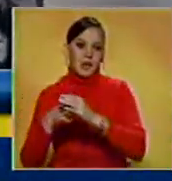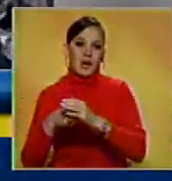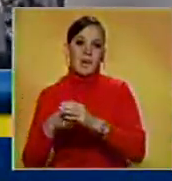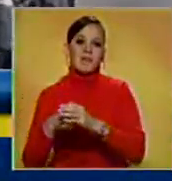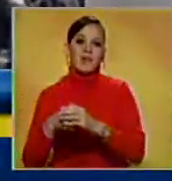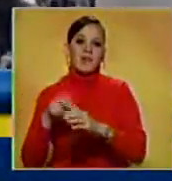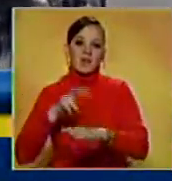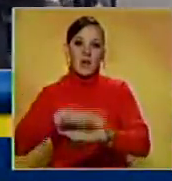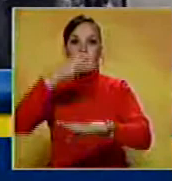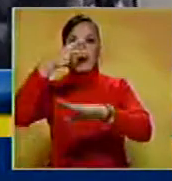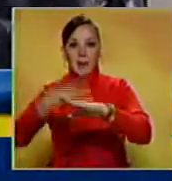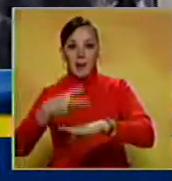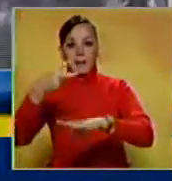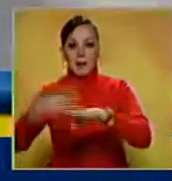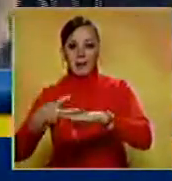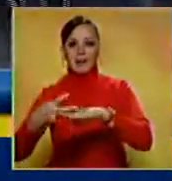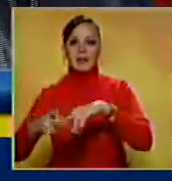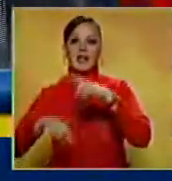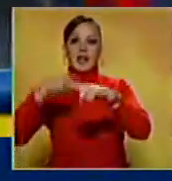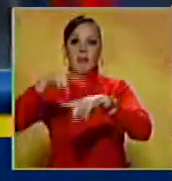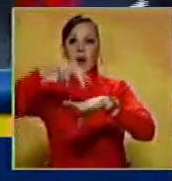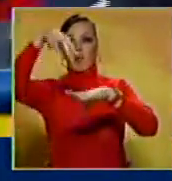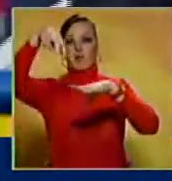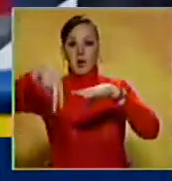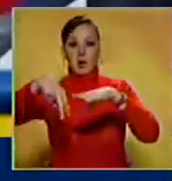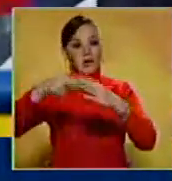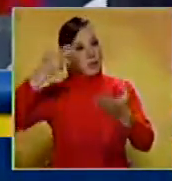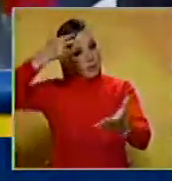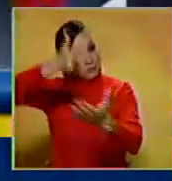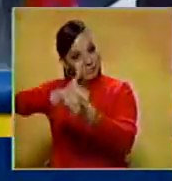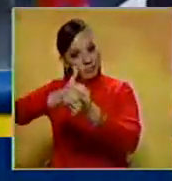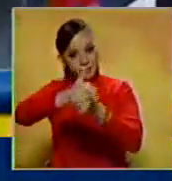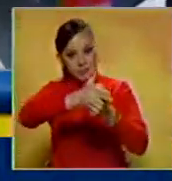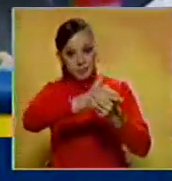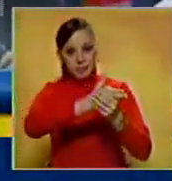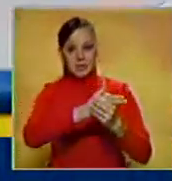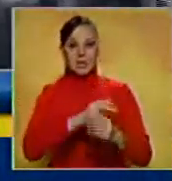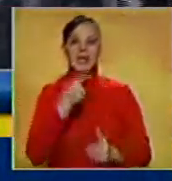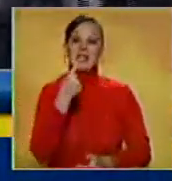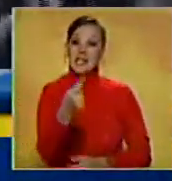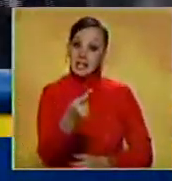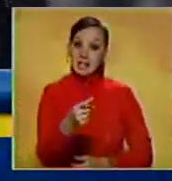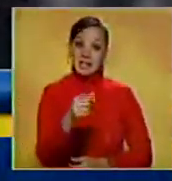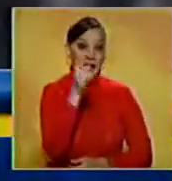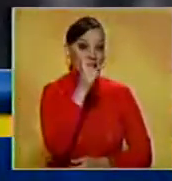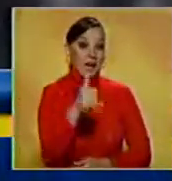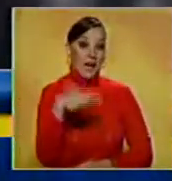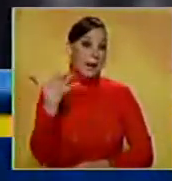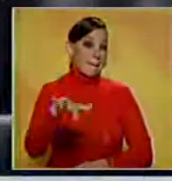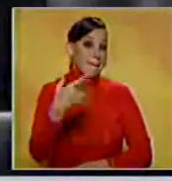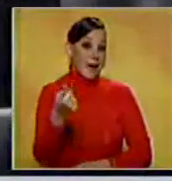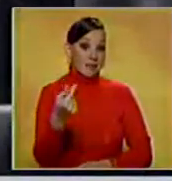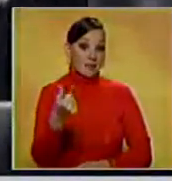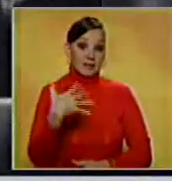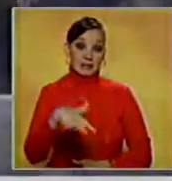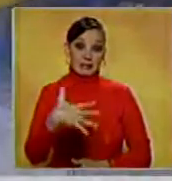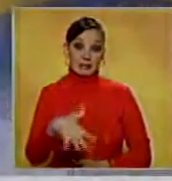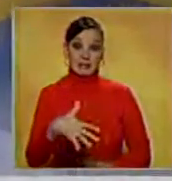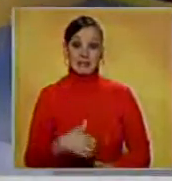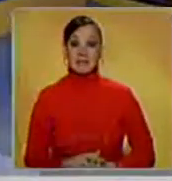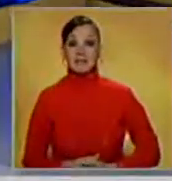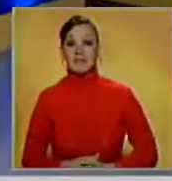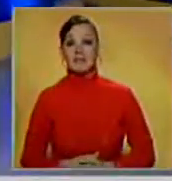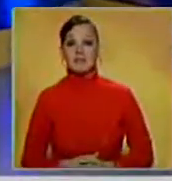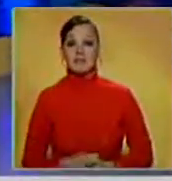vehículos para luego aterrizar y disparar su arma. Al parecer, esta es la escena más costosa de la película. Y